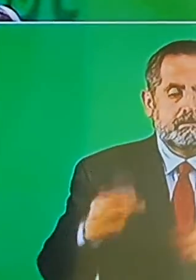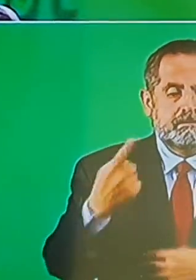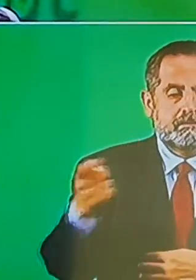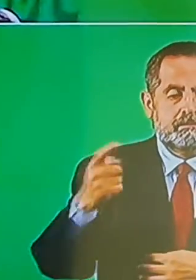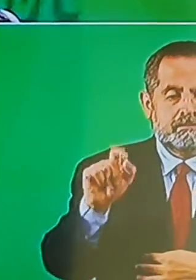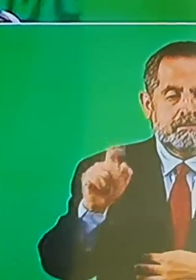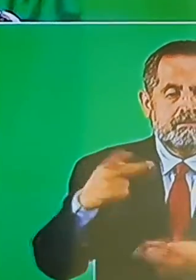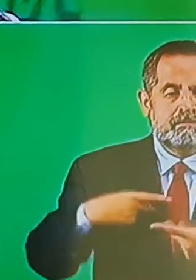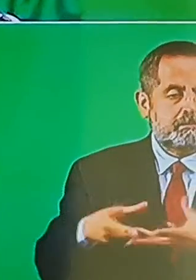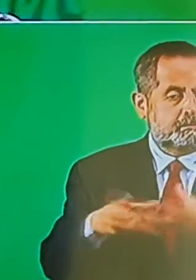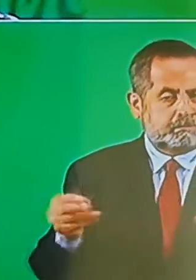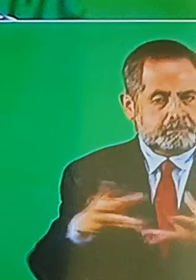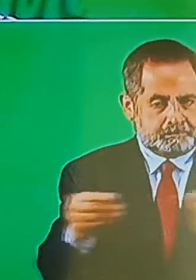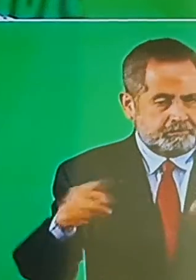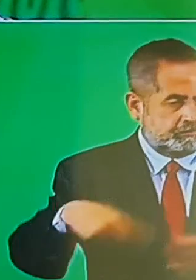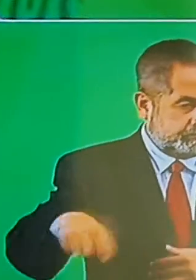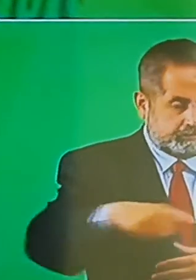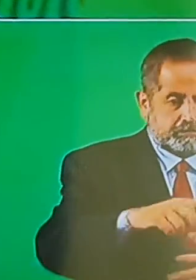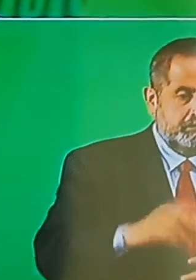desaparecidos.